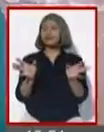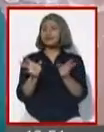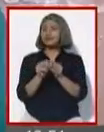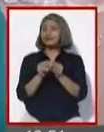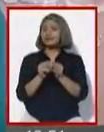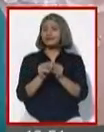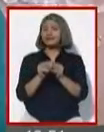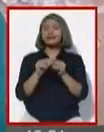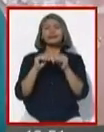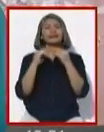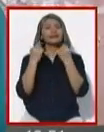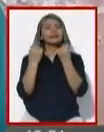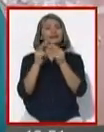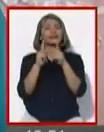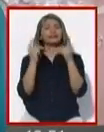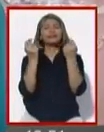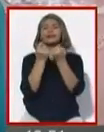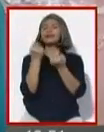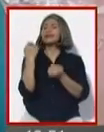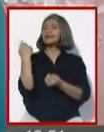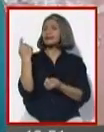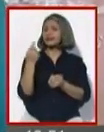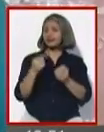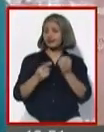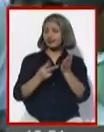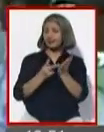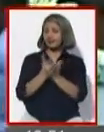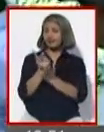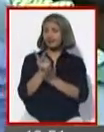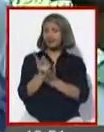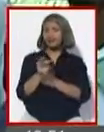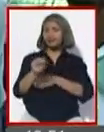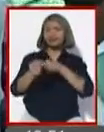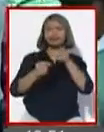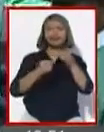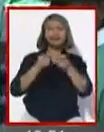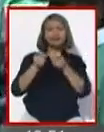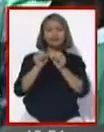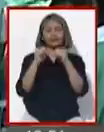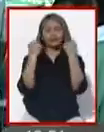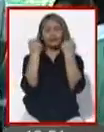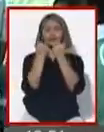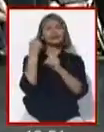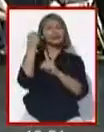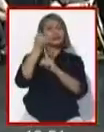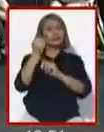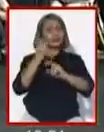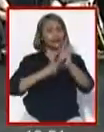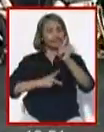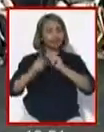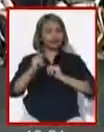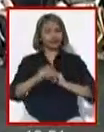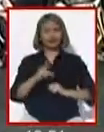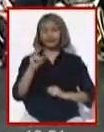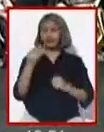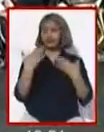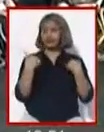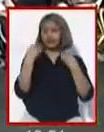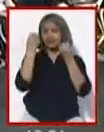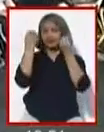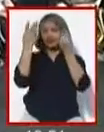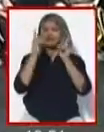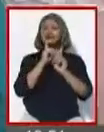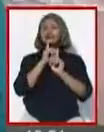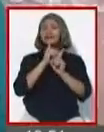departamental de juntas vecinales. ¿Por qué? Porque somos verdaderos dirigentes, verdadero control social que luchamos por nuestro pueblo sin que tengamos que